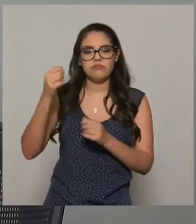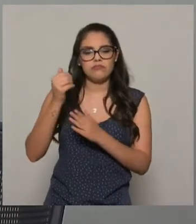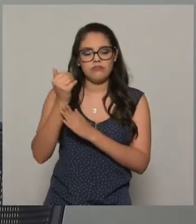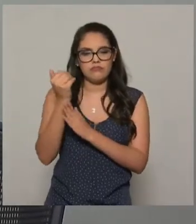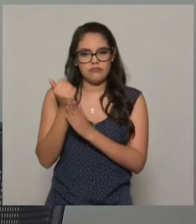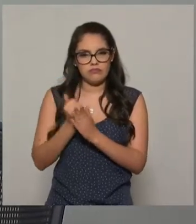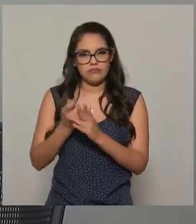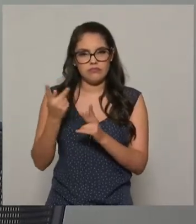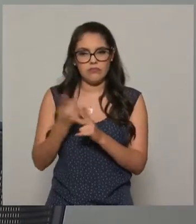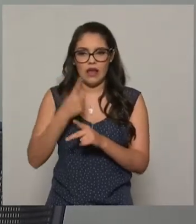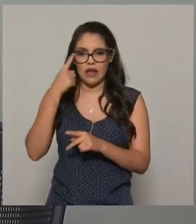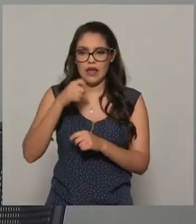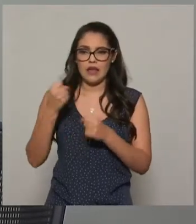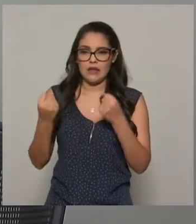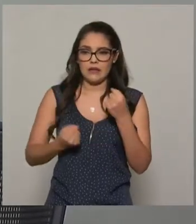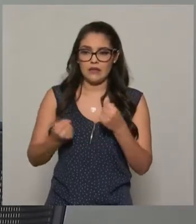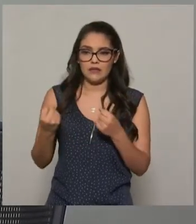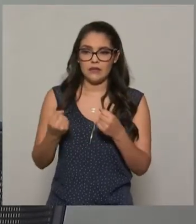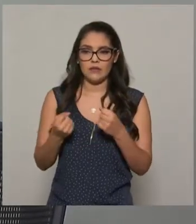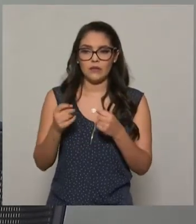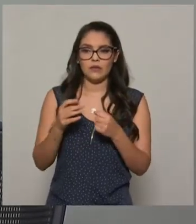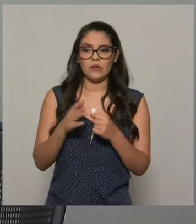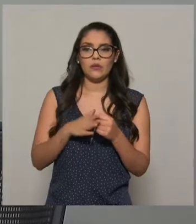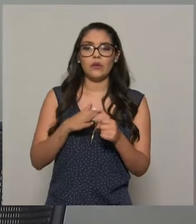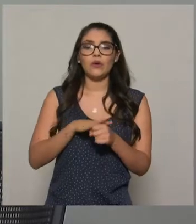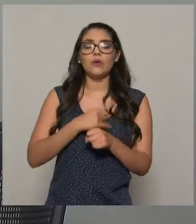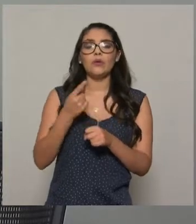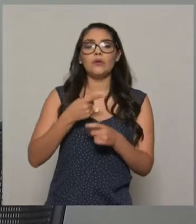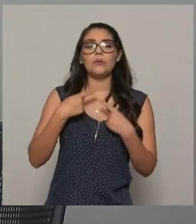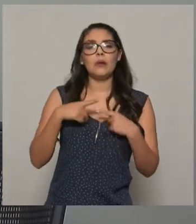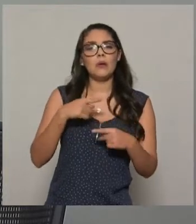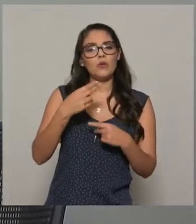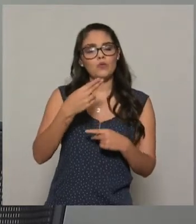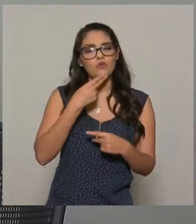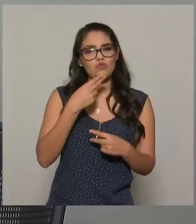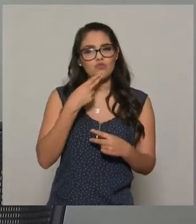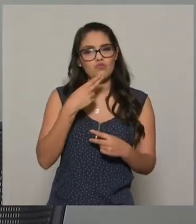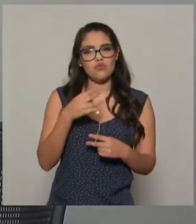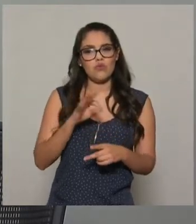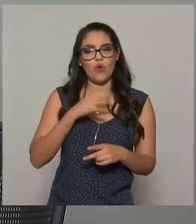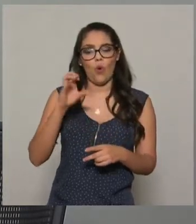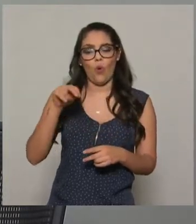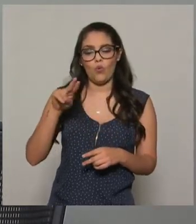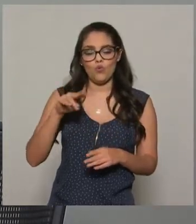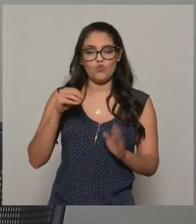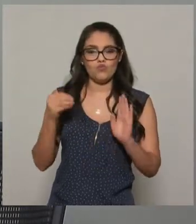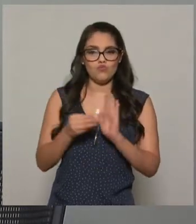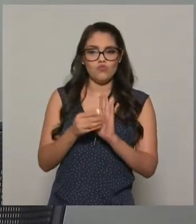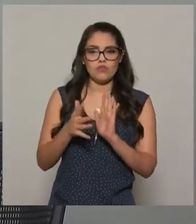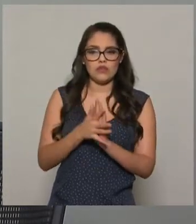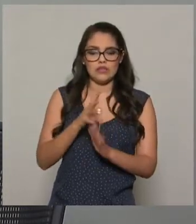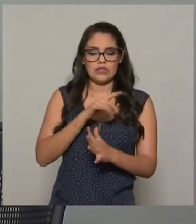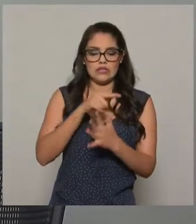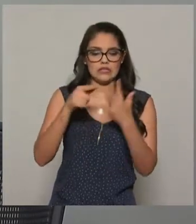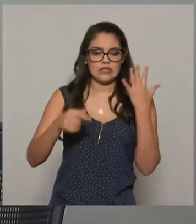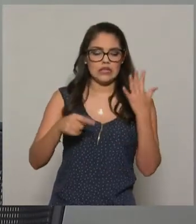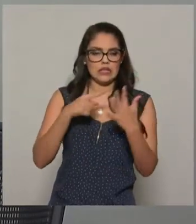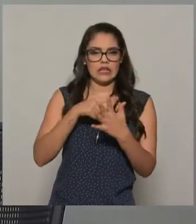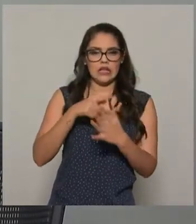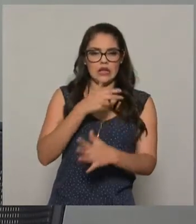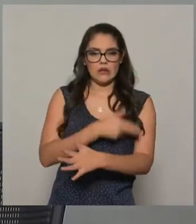de motociclistas, porque estos números son personas, son usuarios de la vía y la ONU establece que son 5 pilares. Uno,